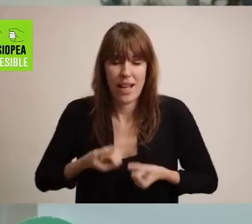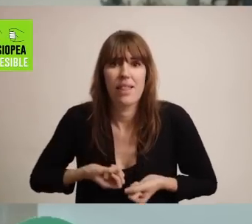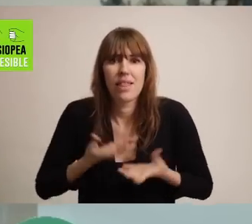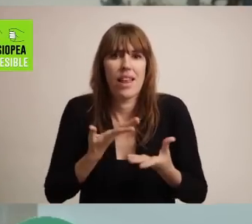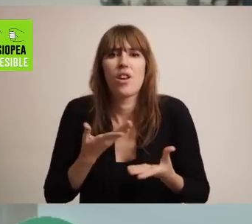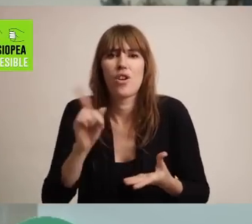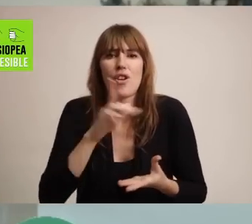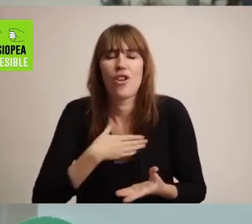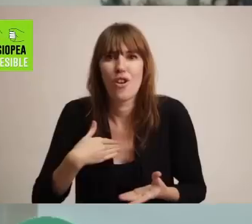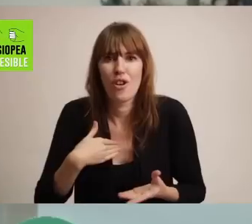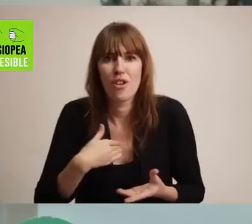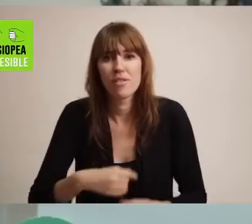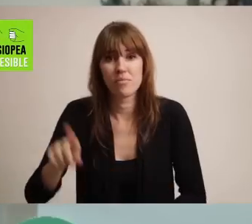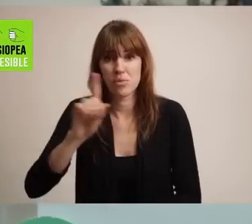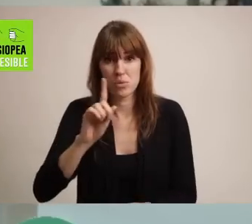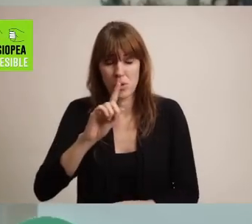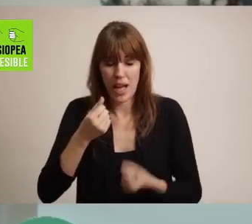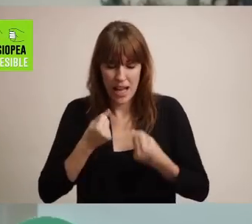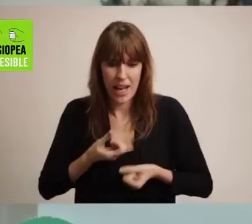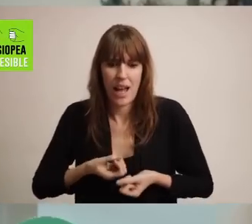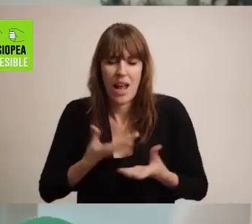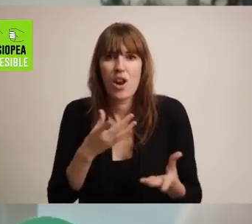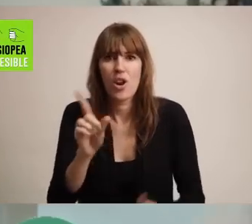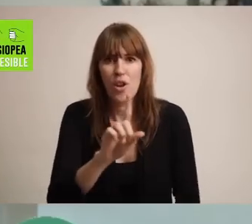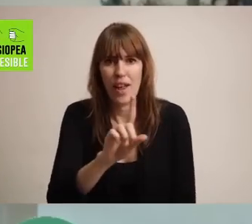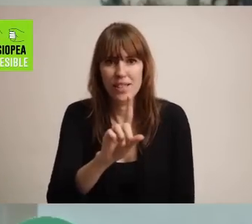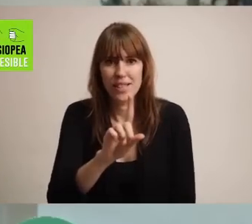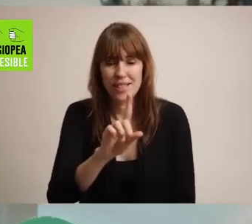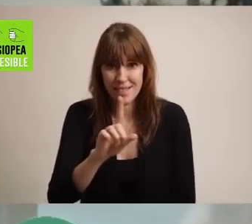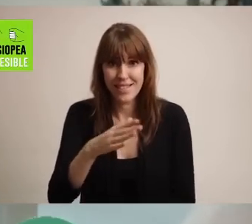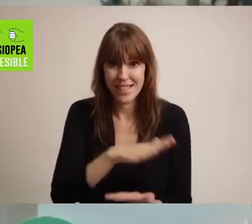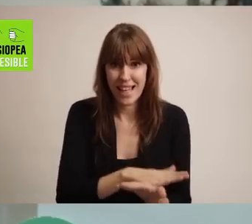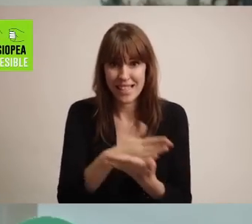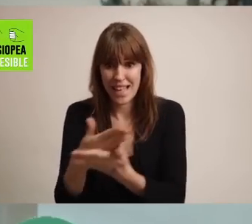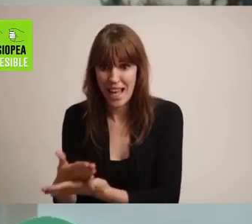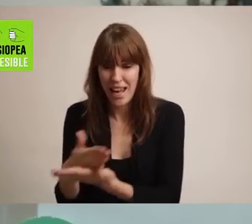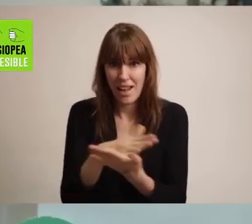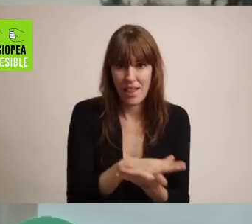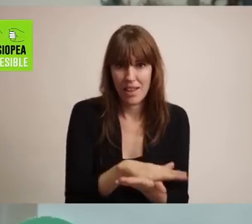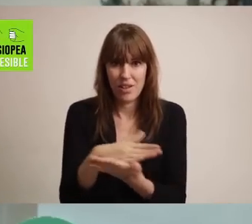no. Si no das tu energía, si tú estás canalizando energía.